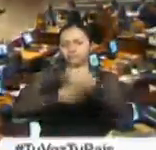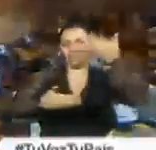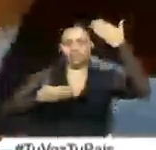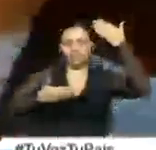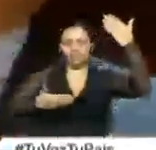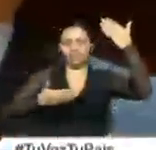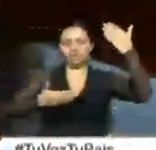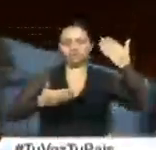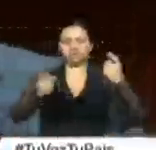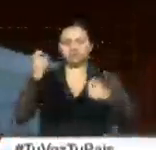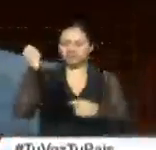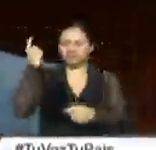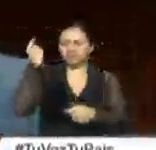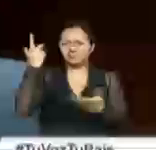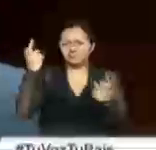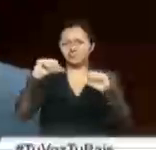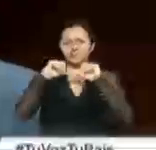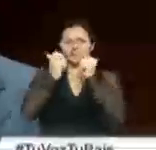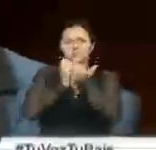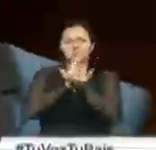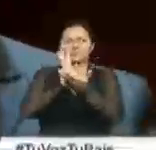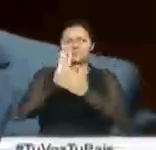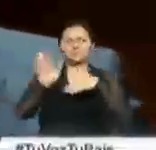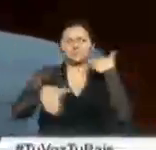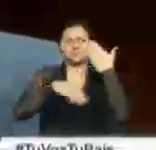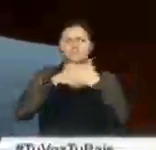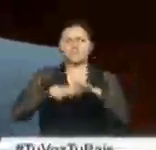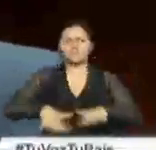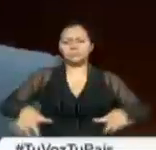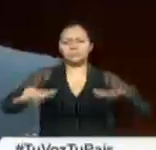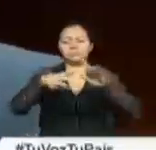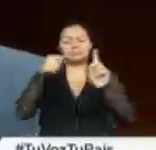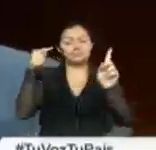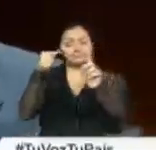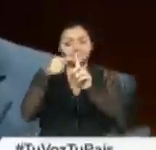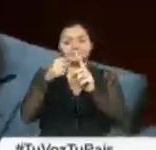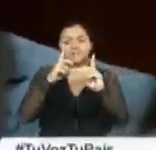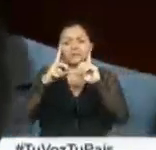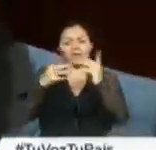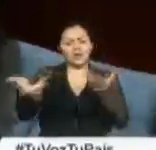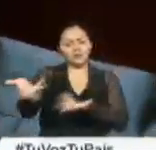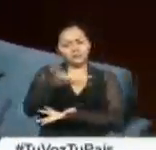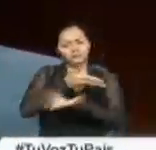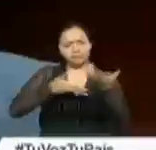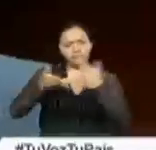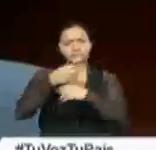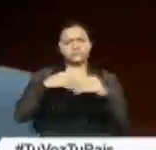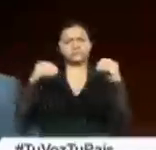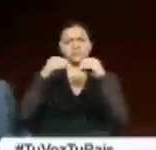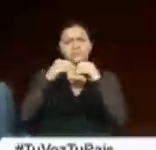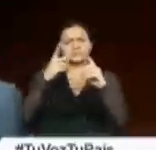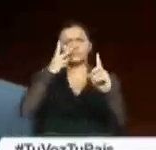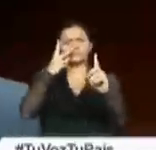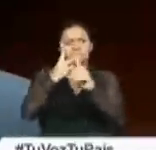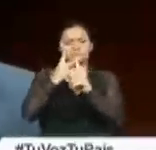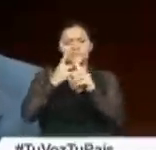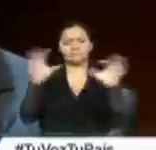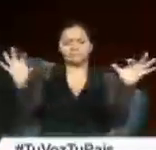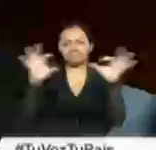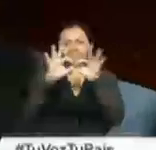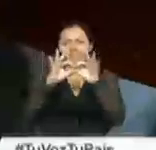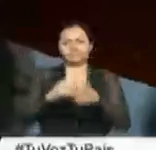decir, entender a la asamblea como un espacio de diálogo que tiende puentes con todos los